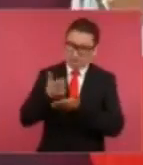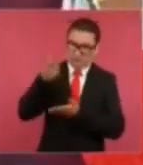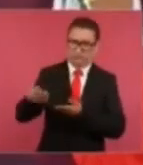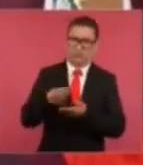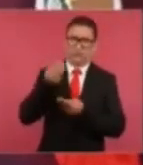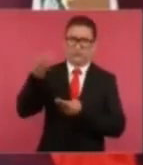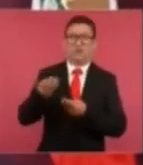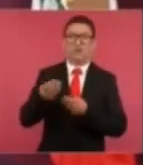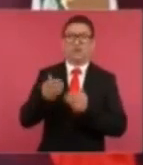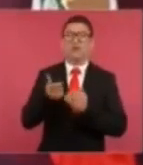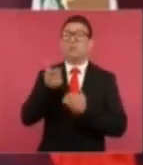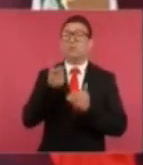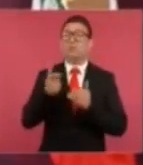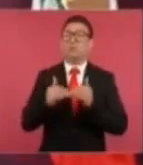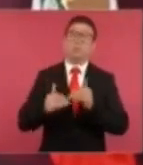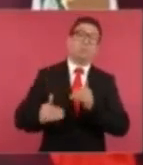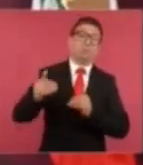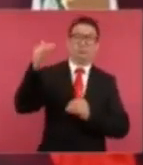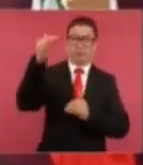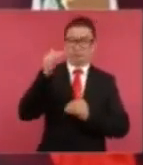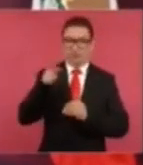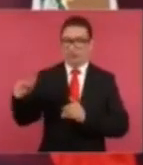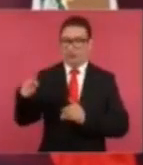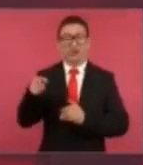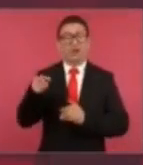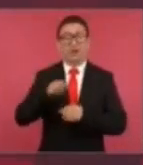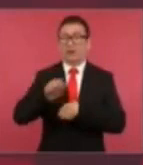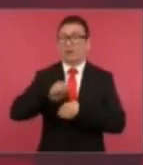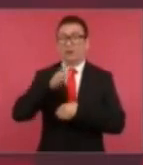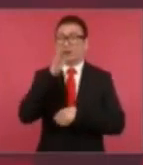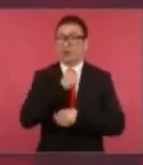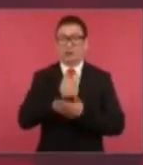dinero más allá de la capacidad de pago